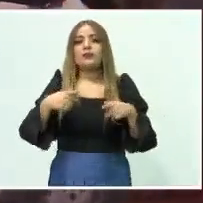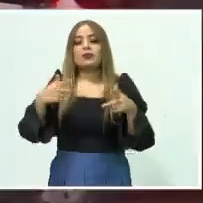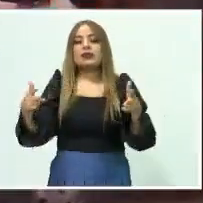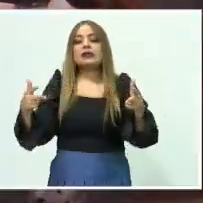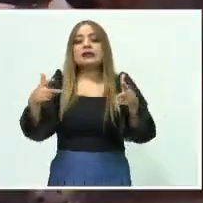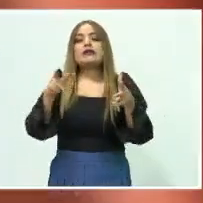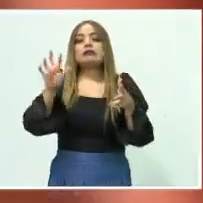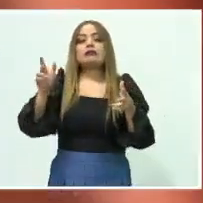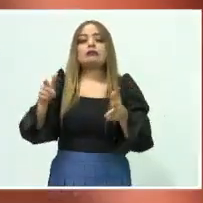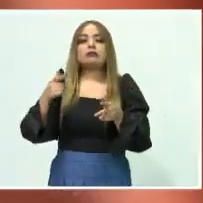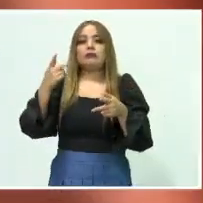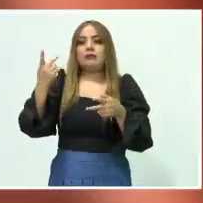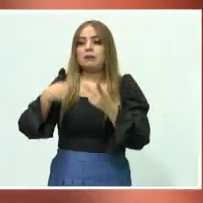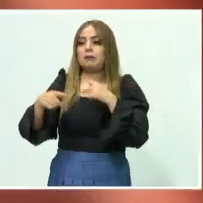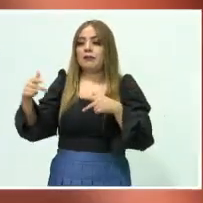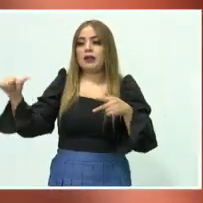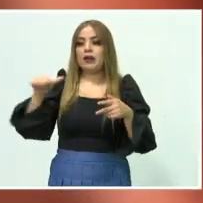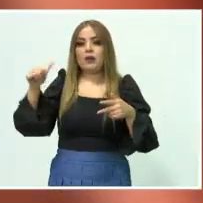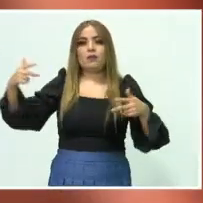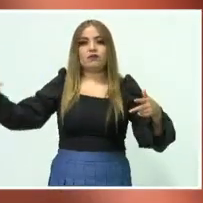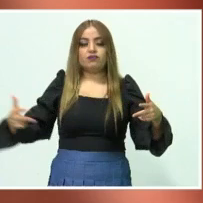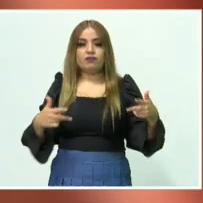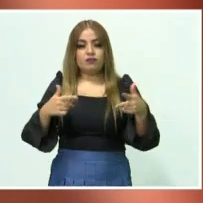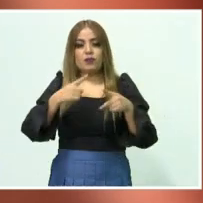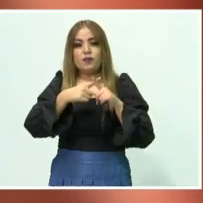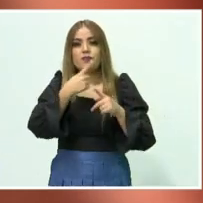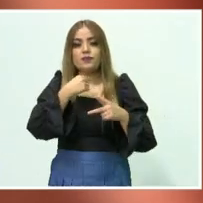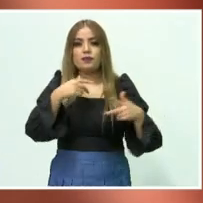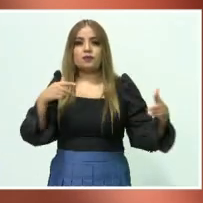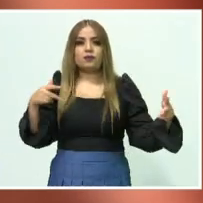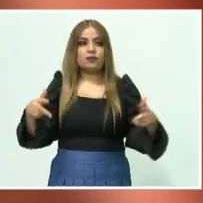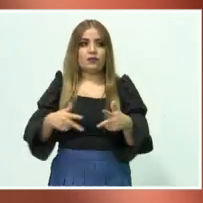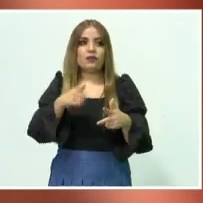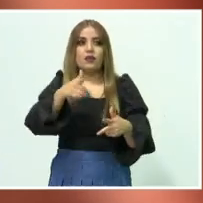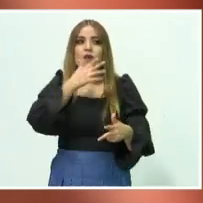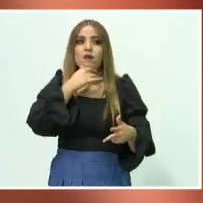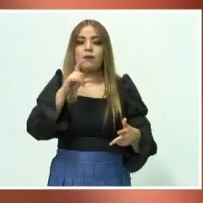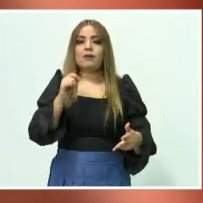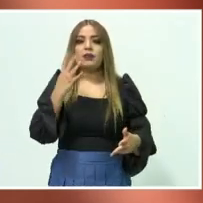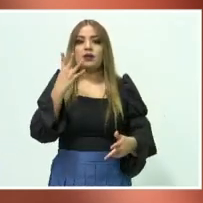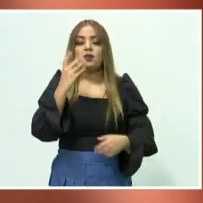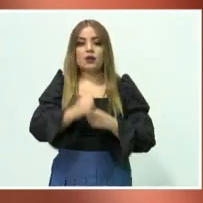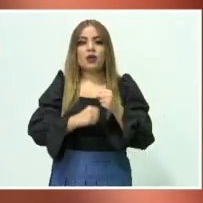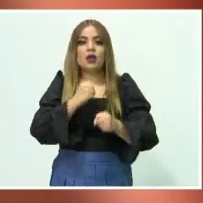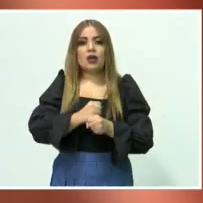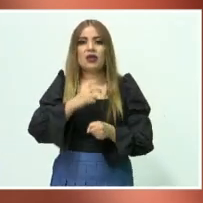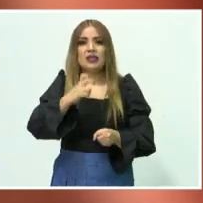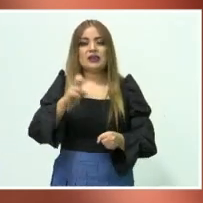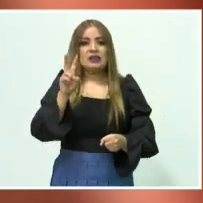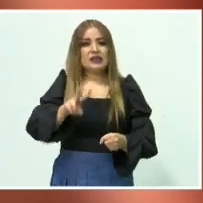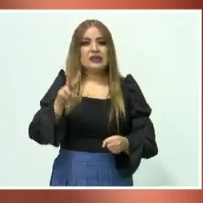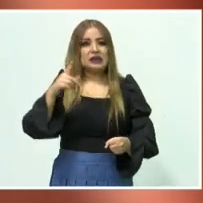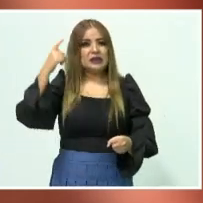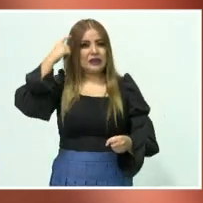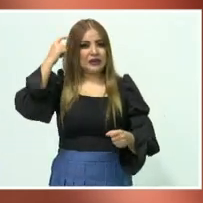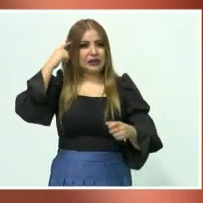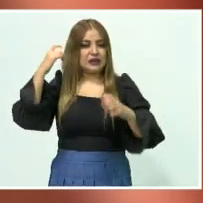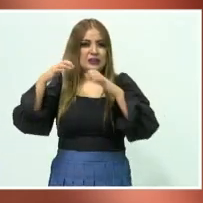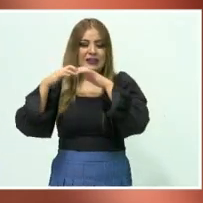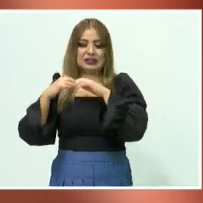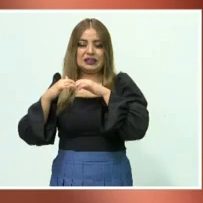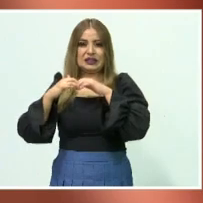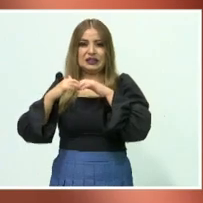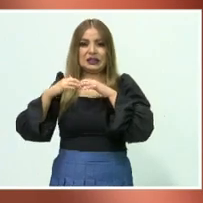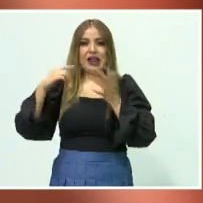La Ventana. Desafortunadamente, Óscar Palacios Vega, de 24 años de edad, presentaba traumatismo craneoencefálico